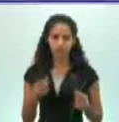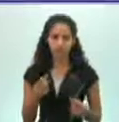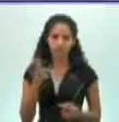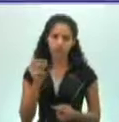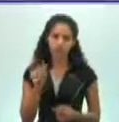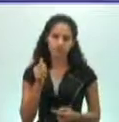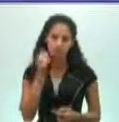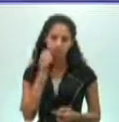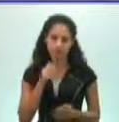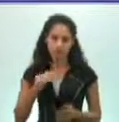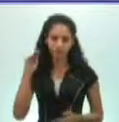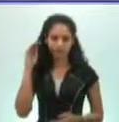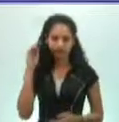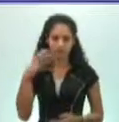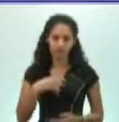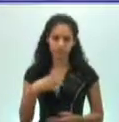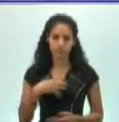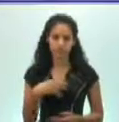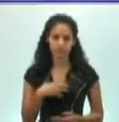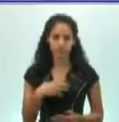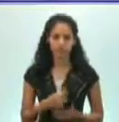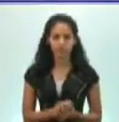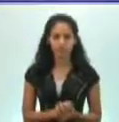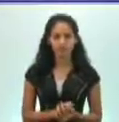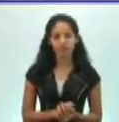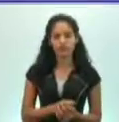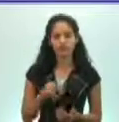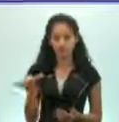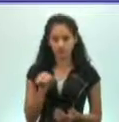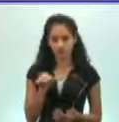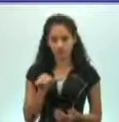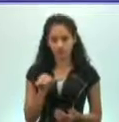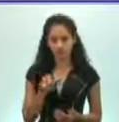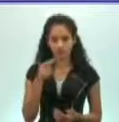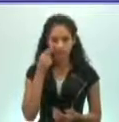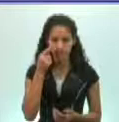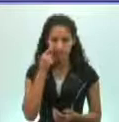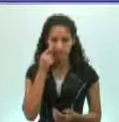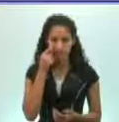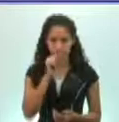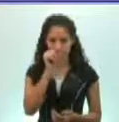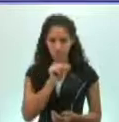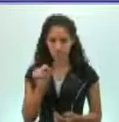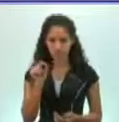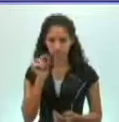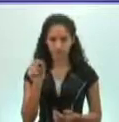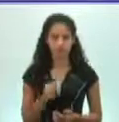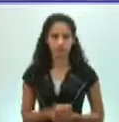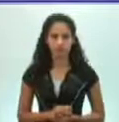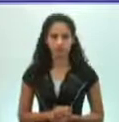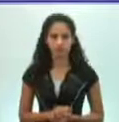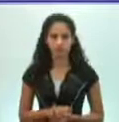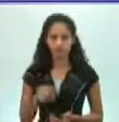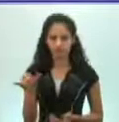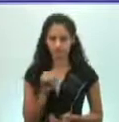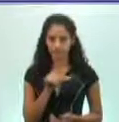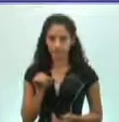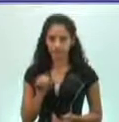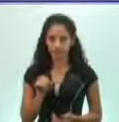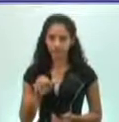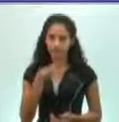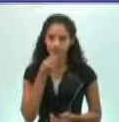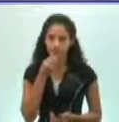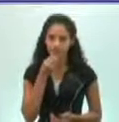valor más alto que tenemos. Y eso lo expresa muy bien este tipo de gráfico. También lo